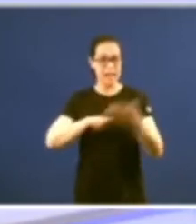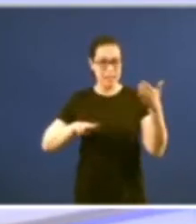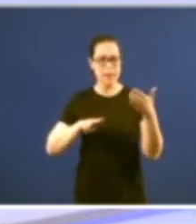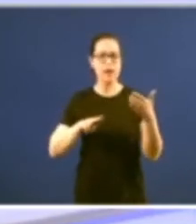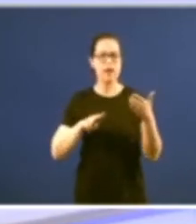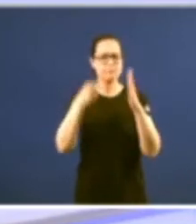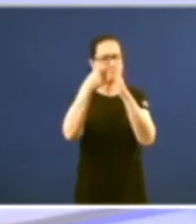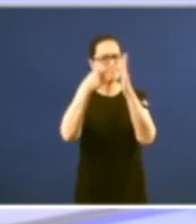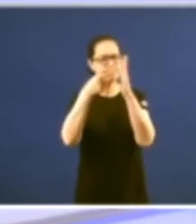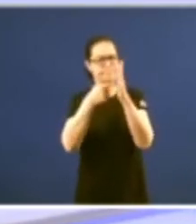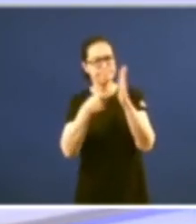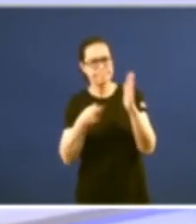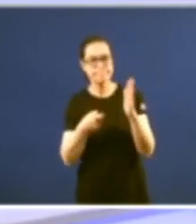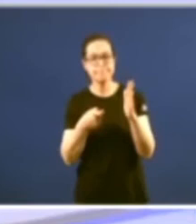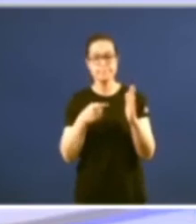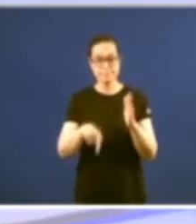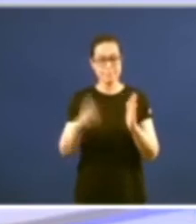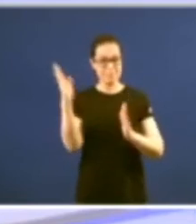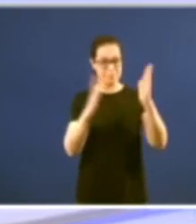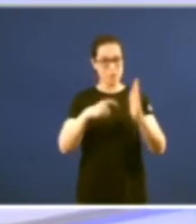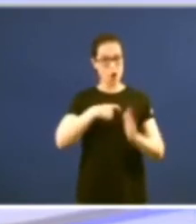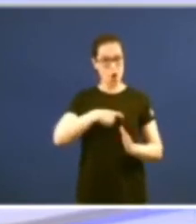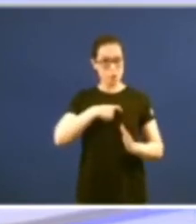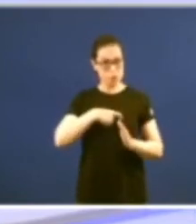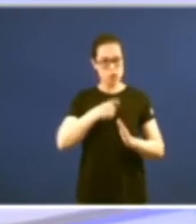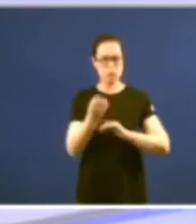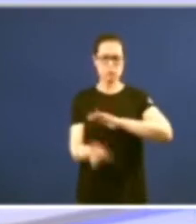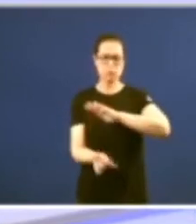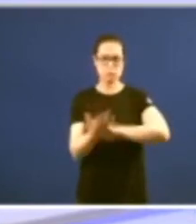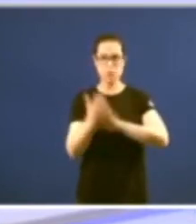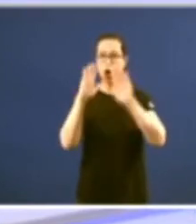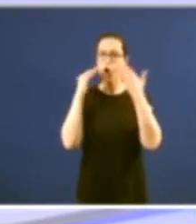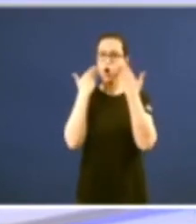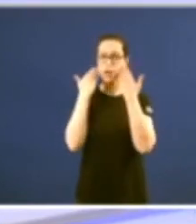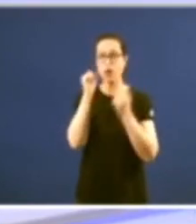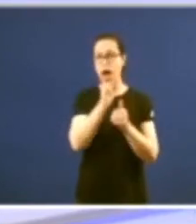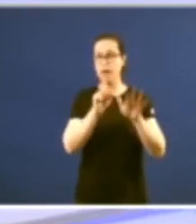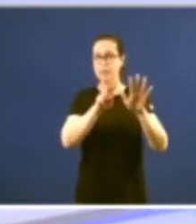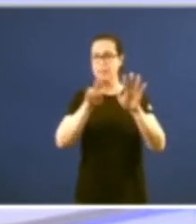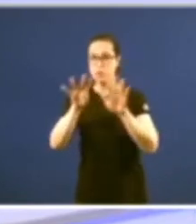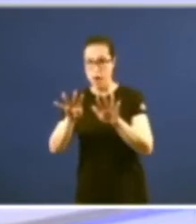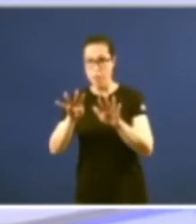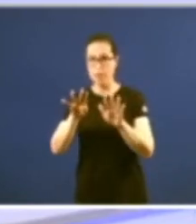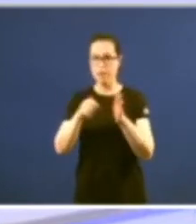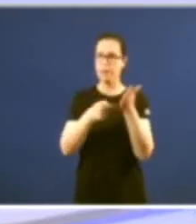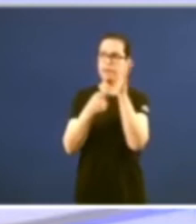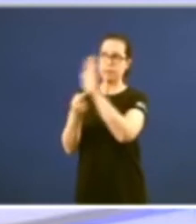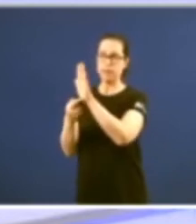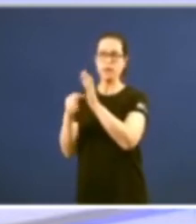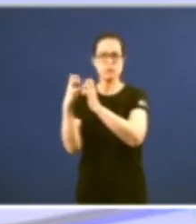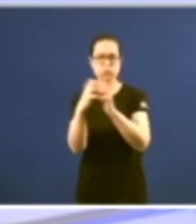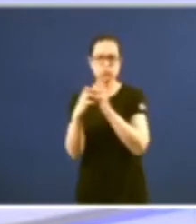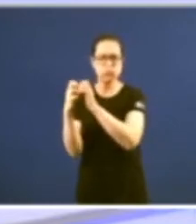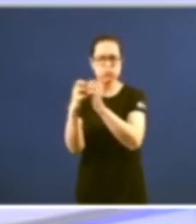máis trascendente definitivo daquela Comisión Constitucional do Congreso tamén no 79 onde se chegou a por en